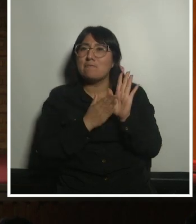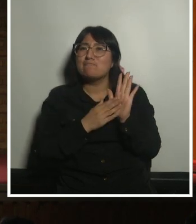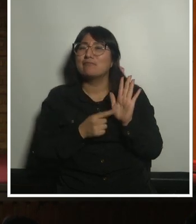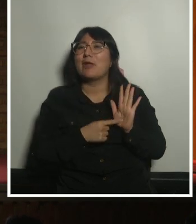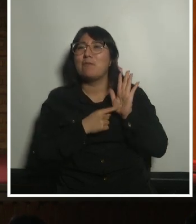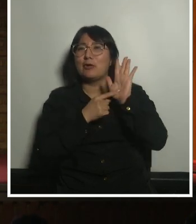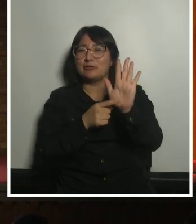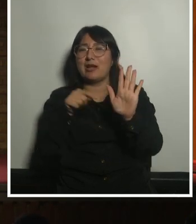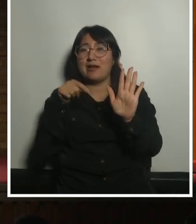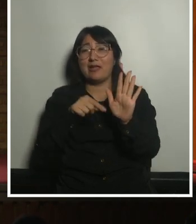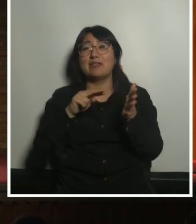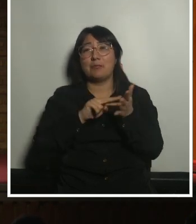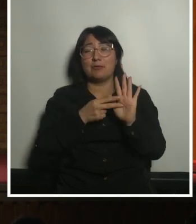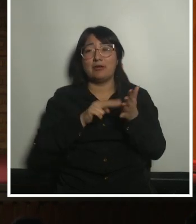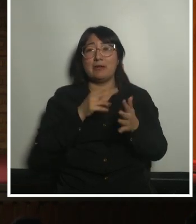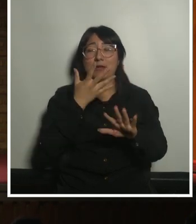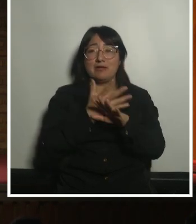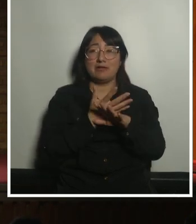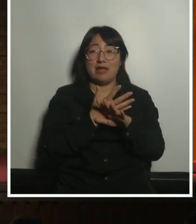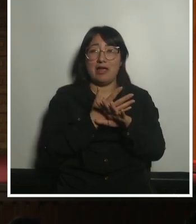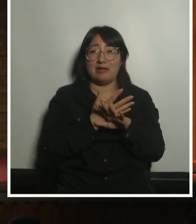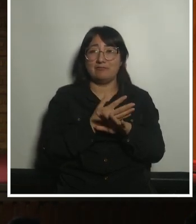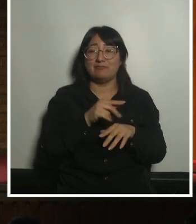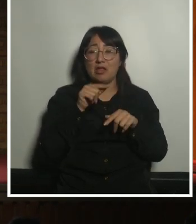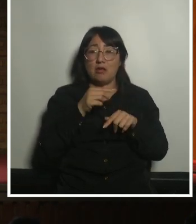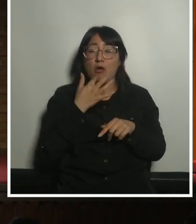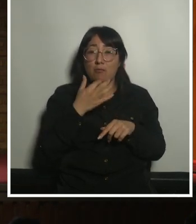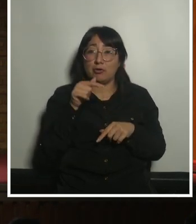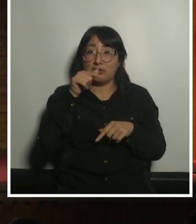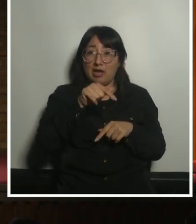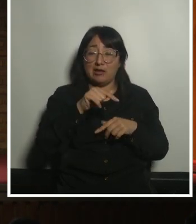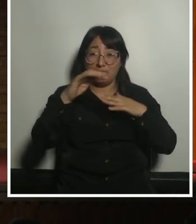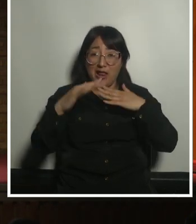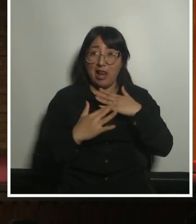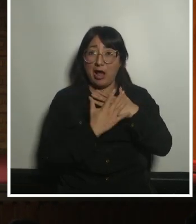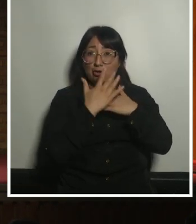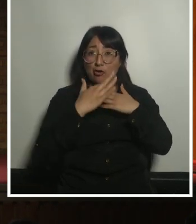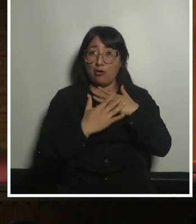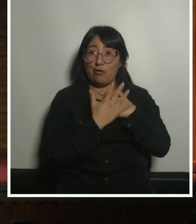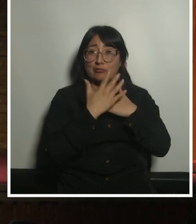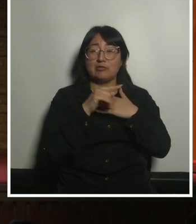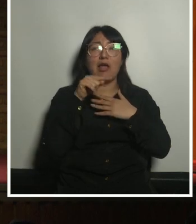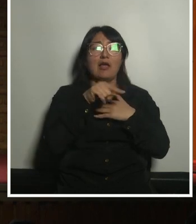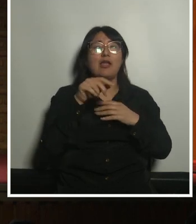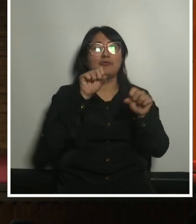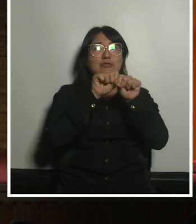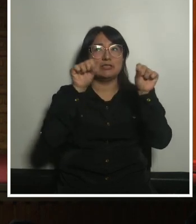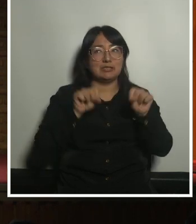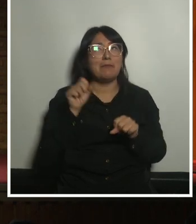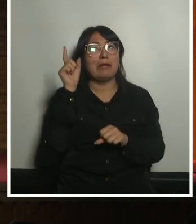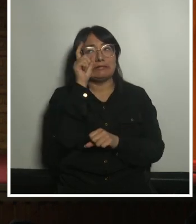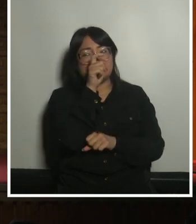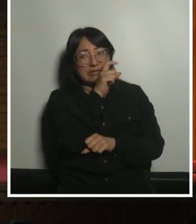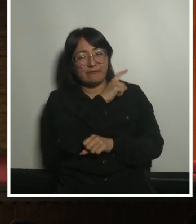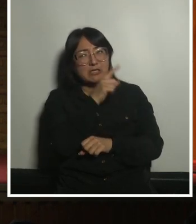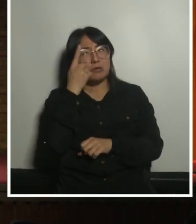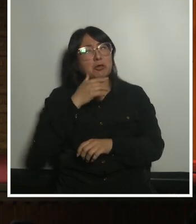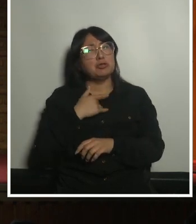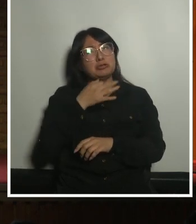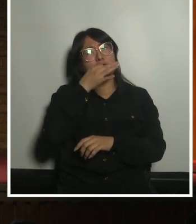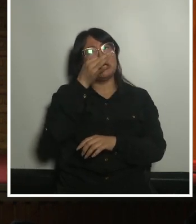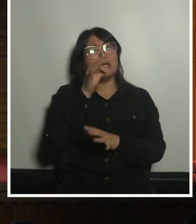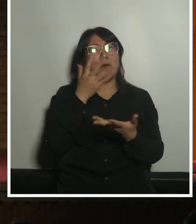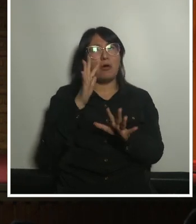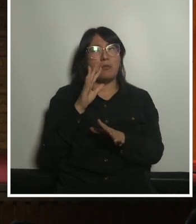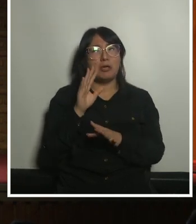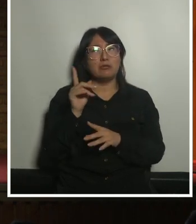complejidad que tenemos en la costa. Porque por definición, cierto, la costa es un sistema complejo, pero en los últimos, yo diría,